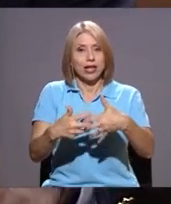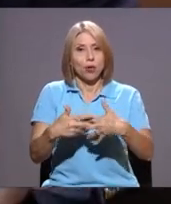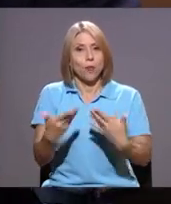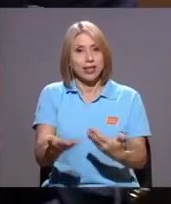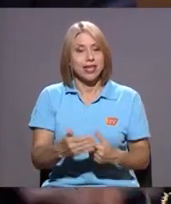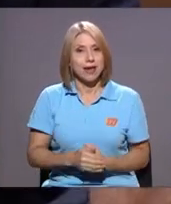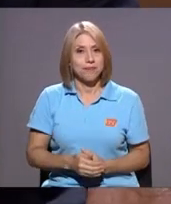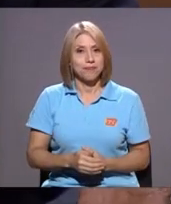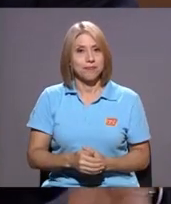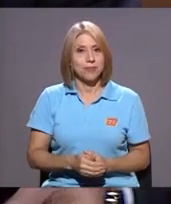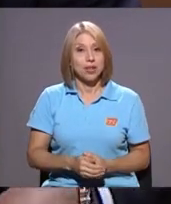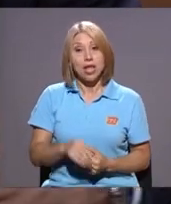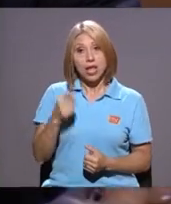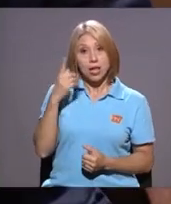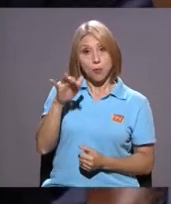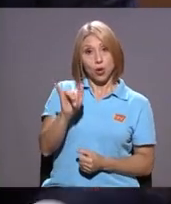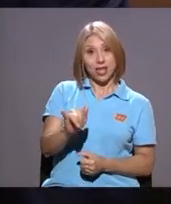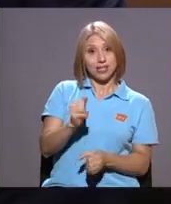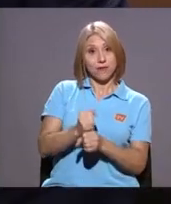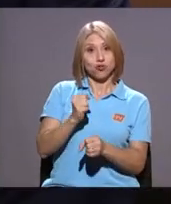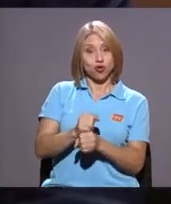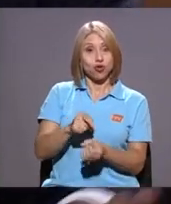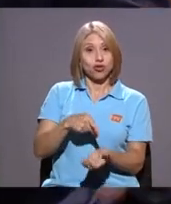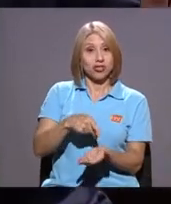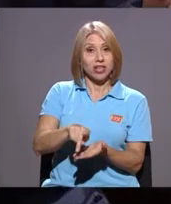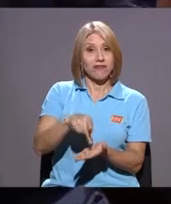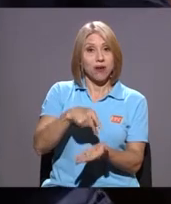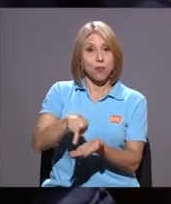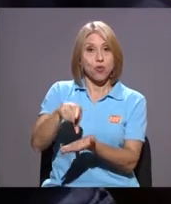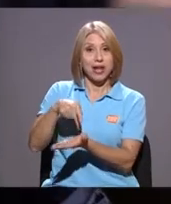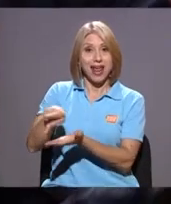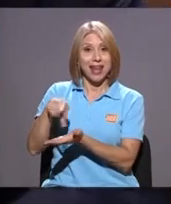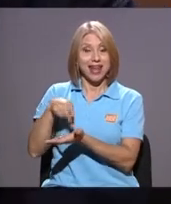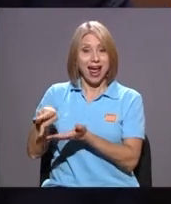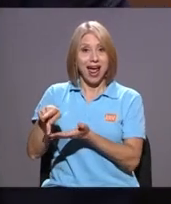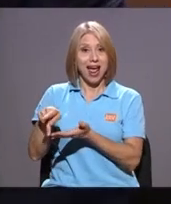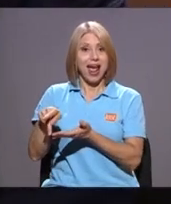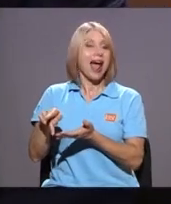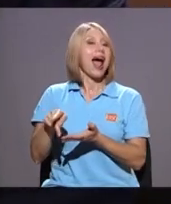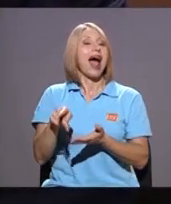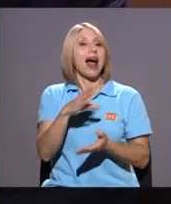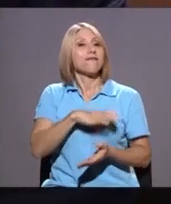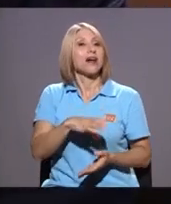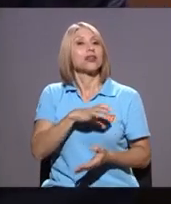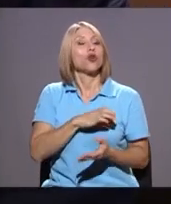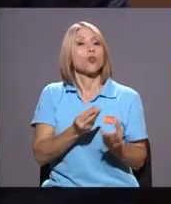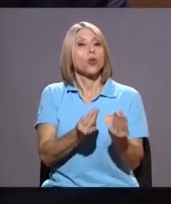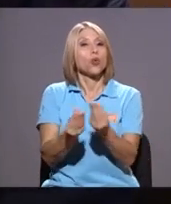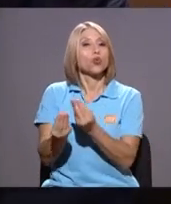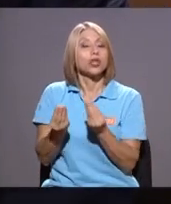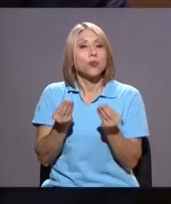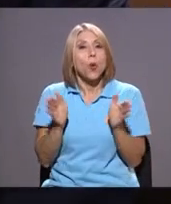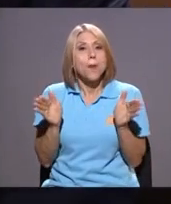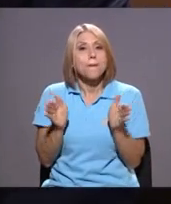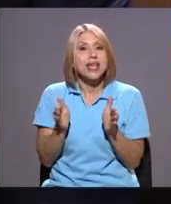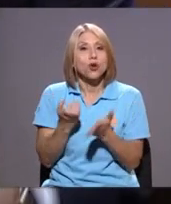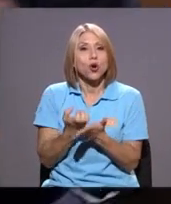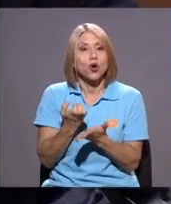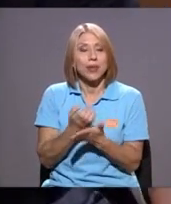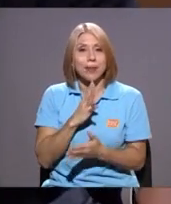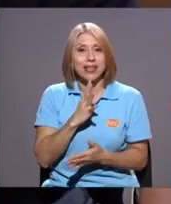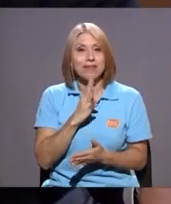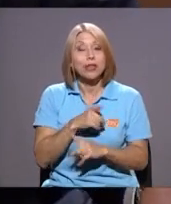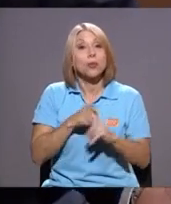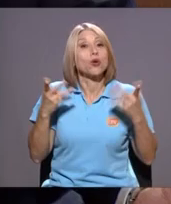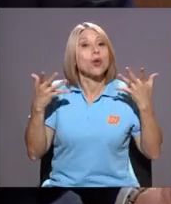esa función se remunera al factor productivo micro económicamente hablando pero una vez que ya uno